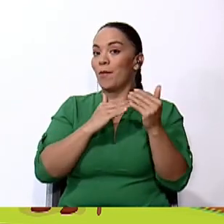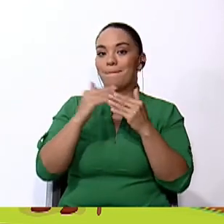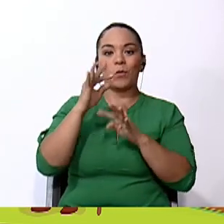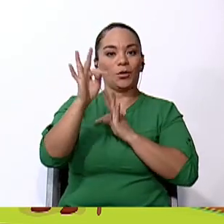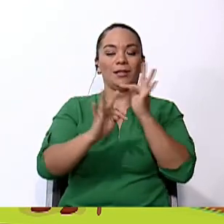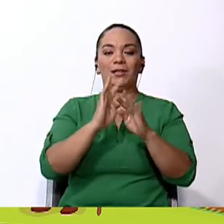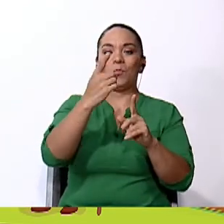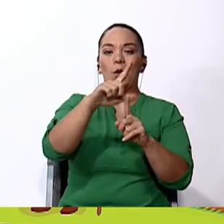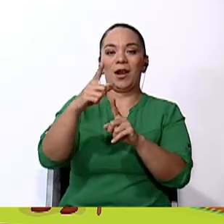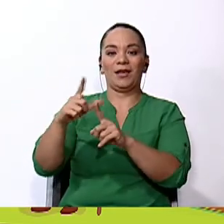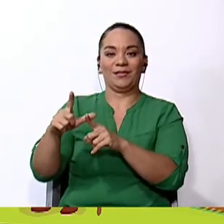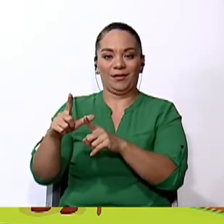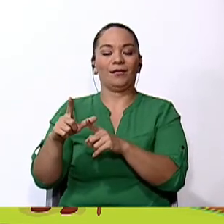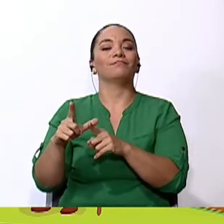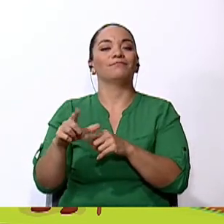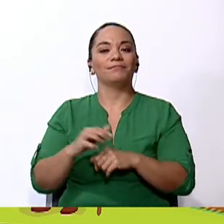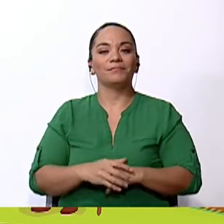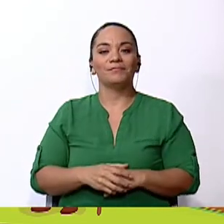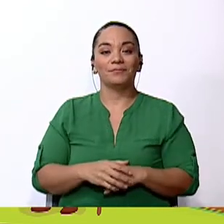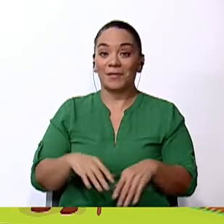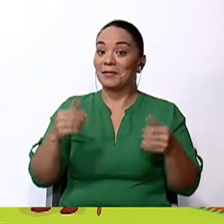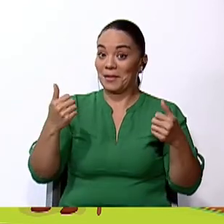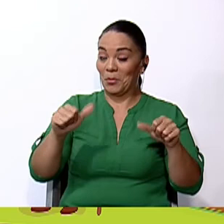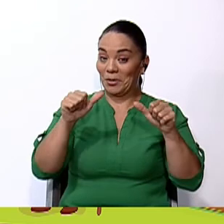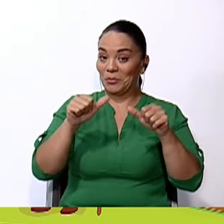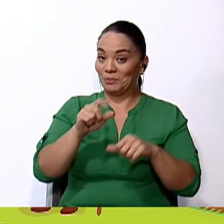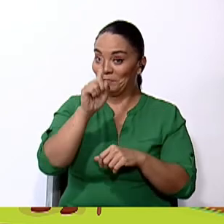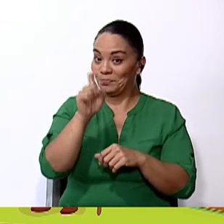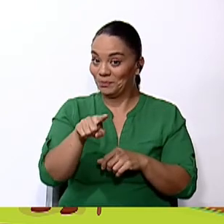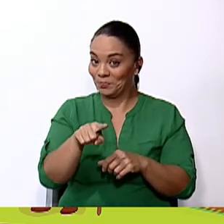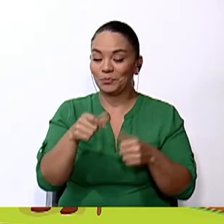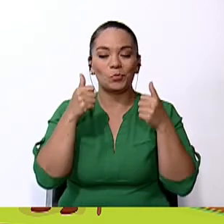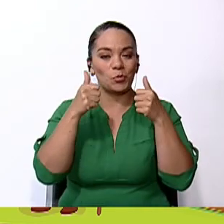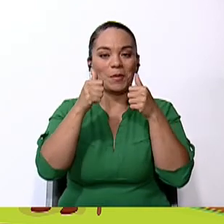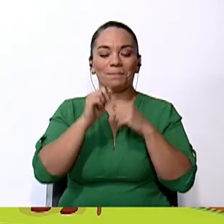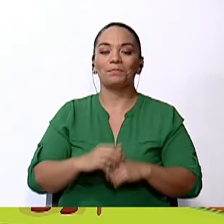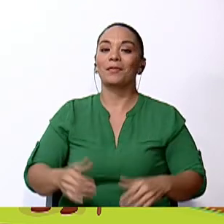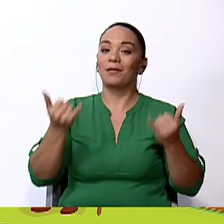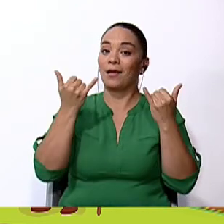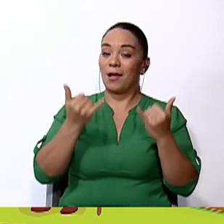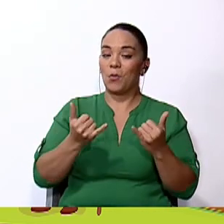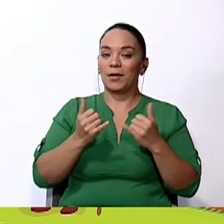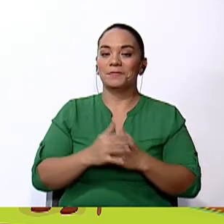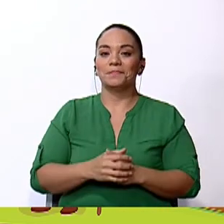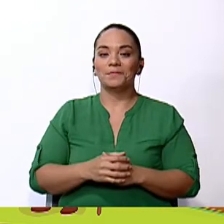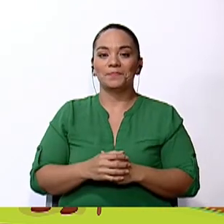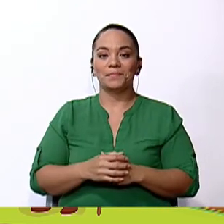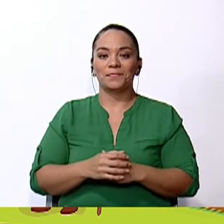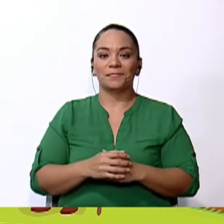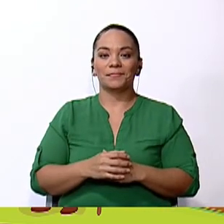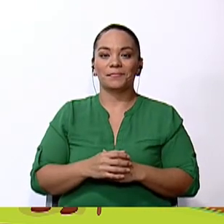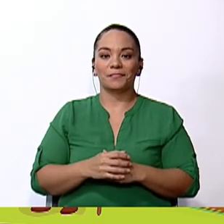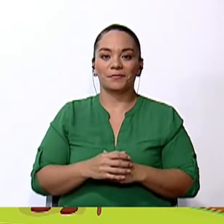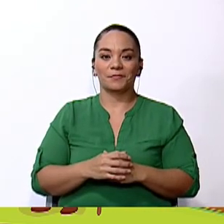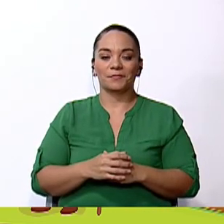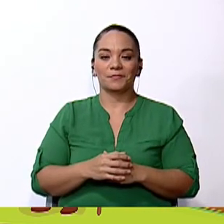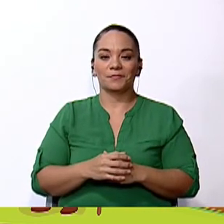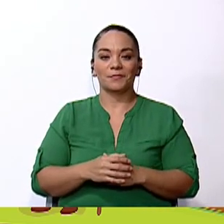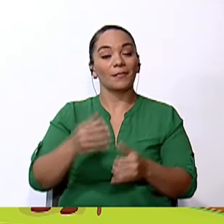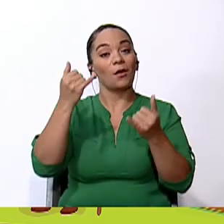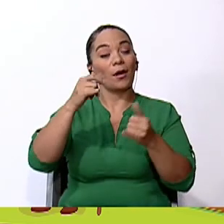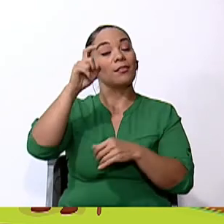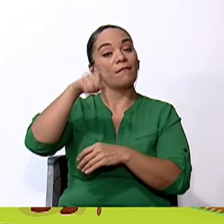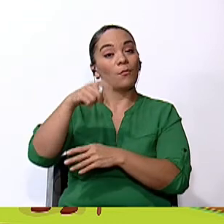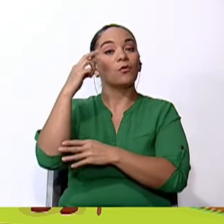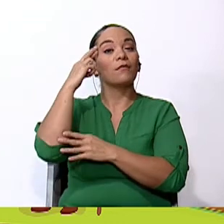letra vamos a encontrar. ¿De acuerdo? Muy bien. Ahora creo que tenemos que